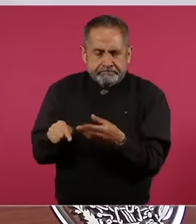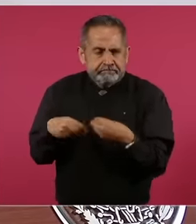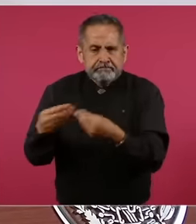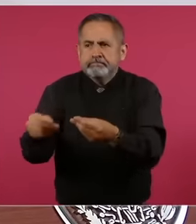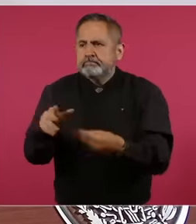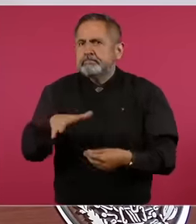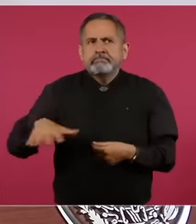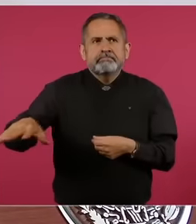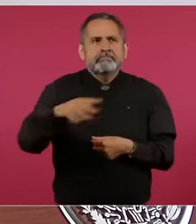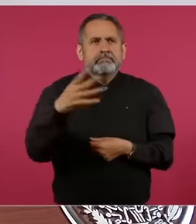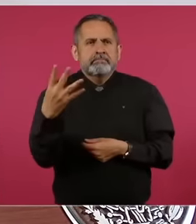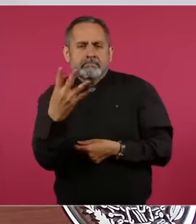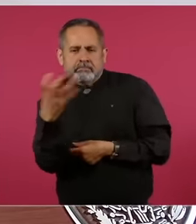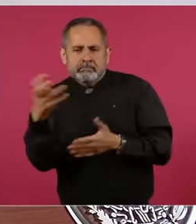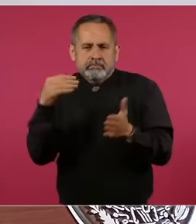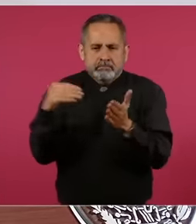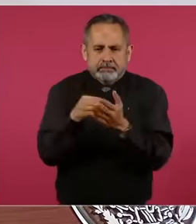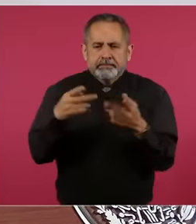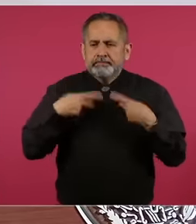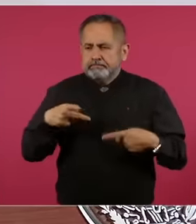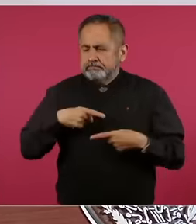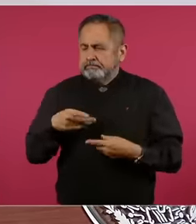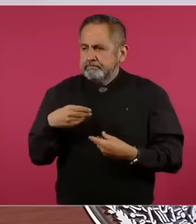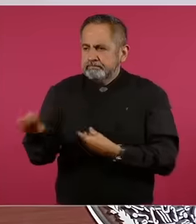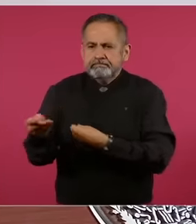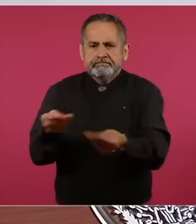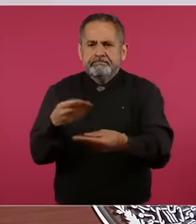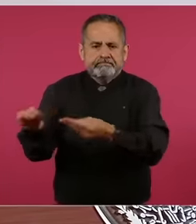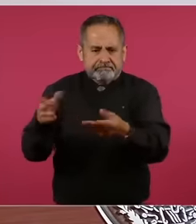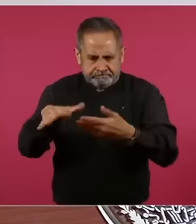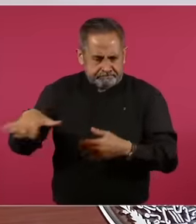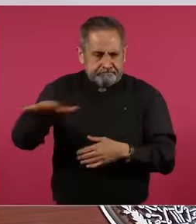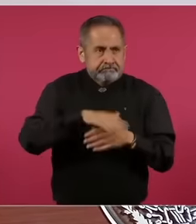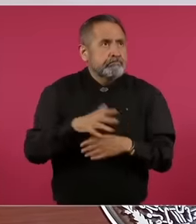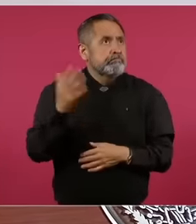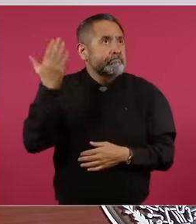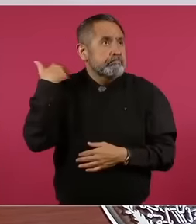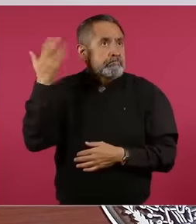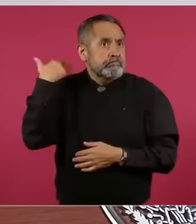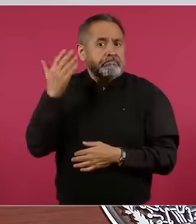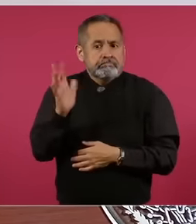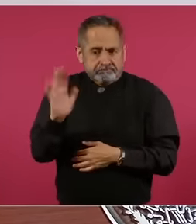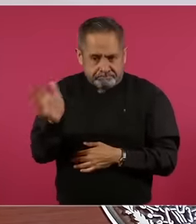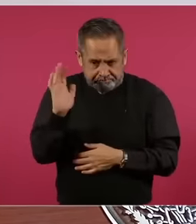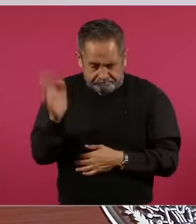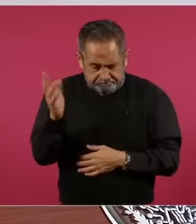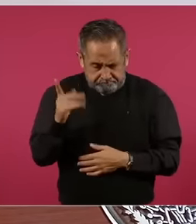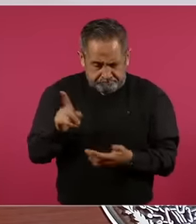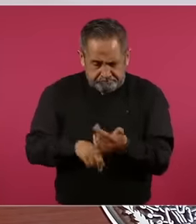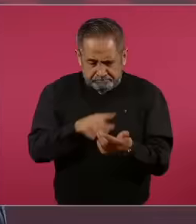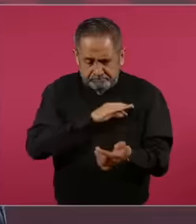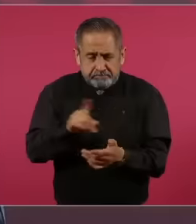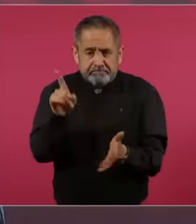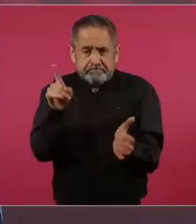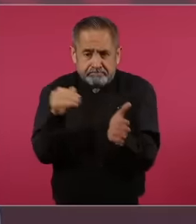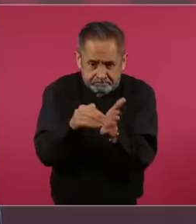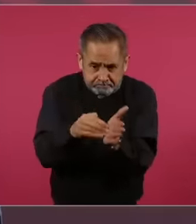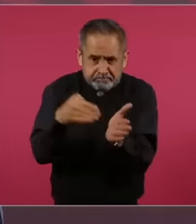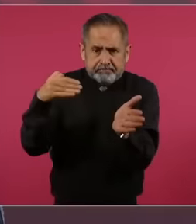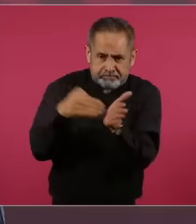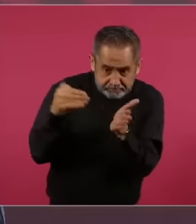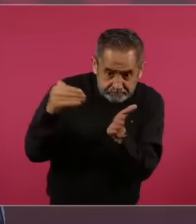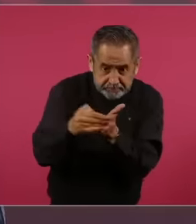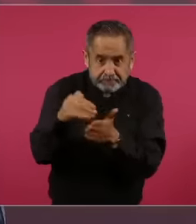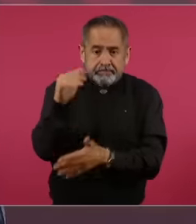más de 400 mil sembradores y ya se han sembrado más de 1,000,000,000 de